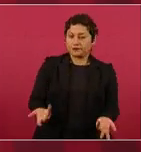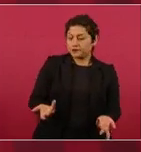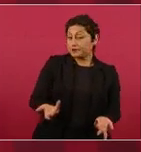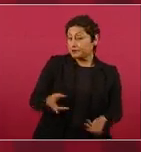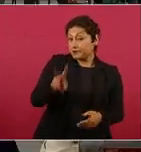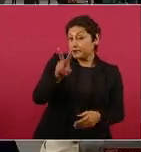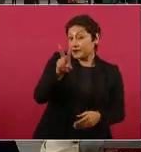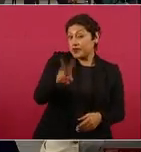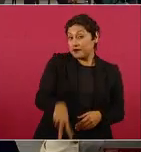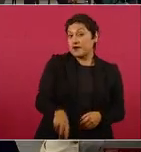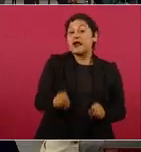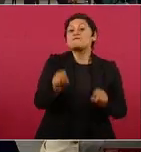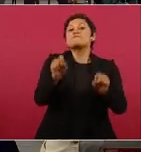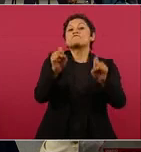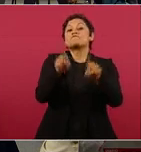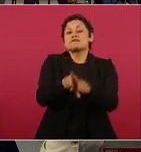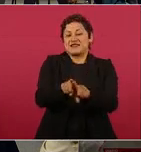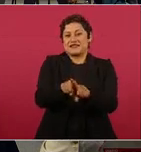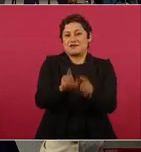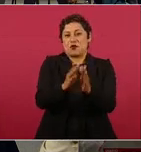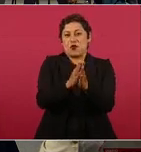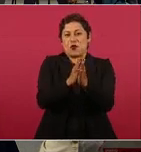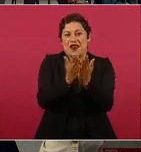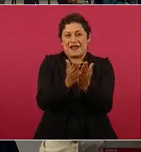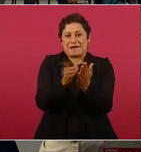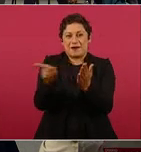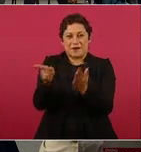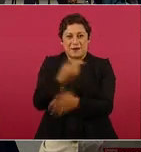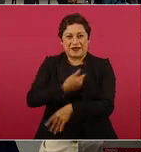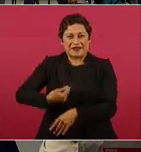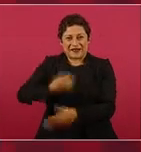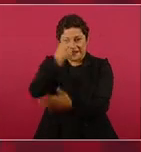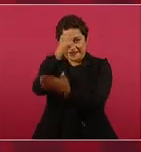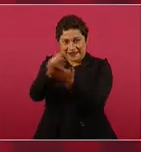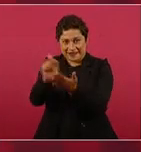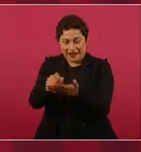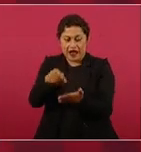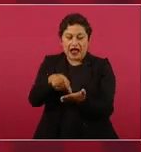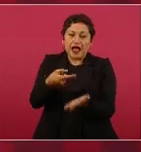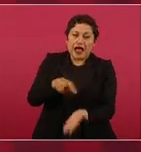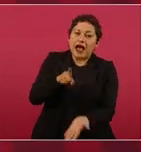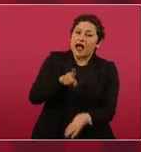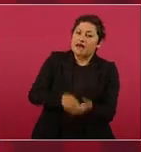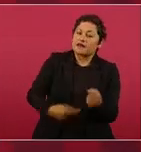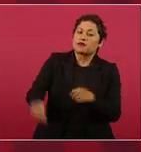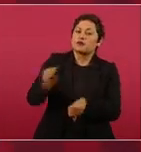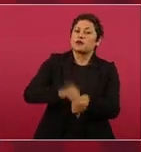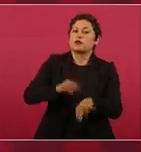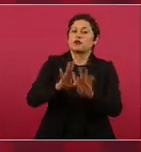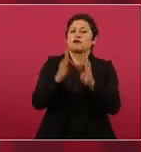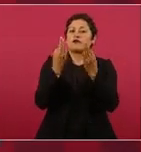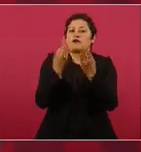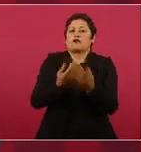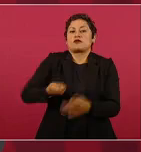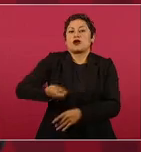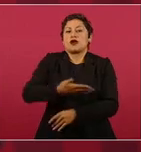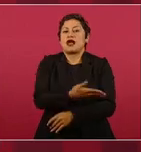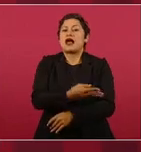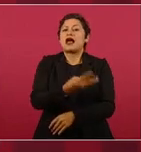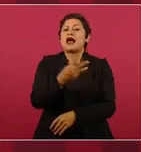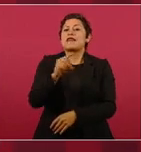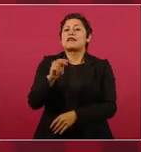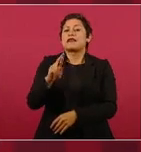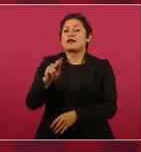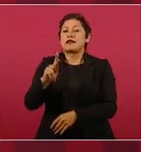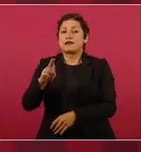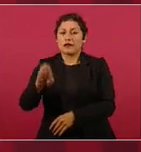propio libro de A Medio Camino del señor presidente, tenemos un modelo de optimización que le llamamos la triple optimización, que